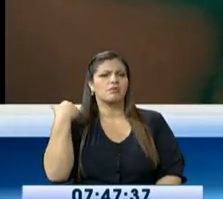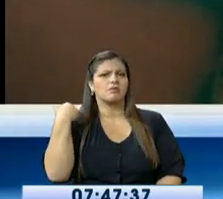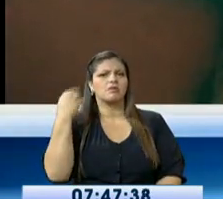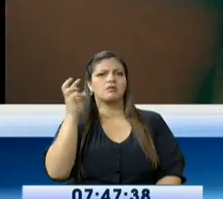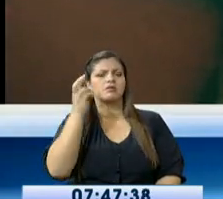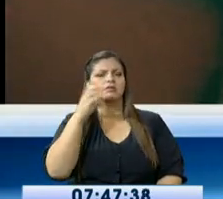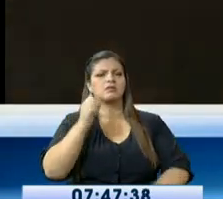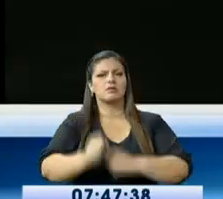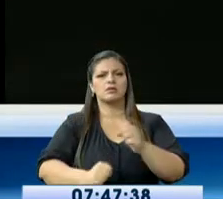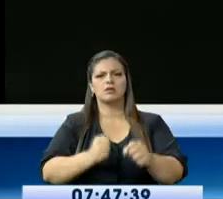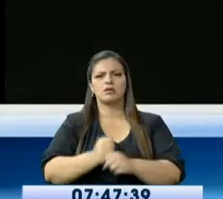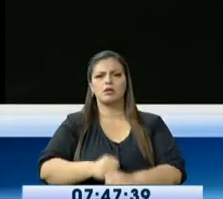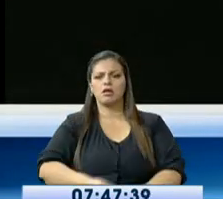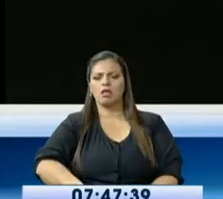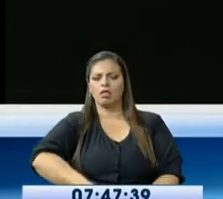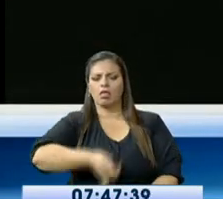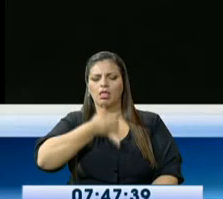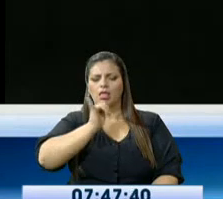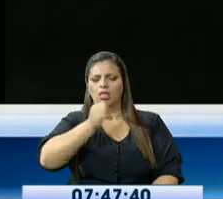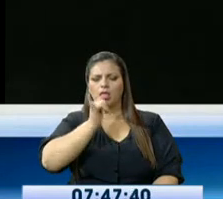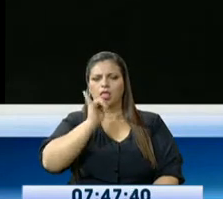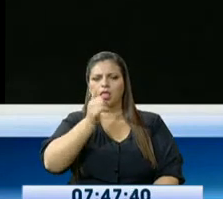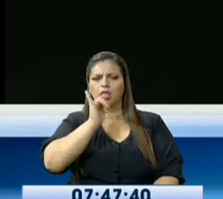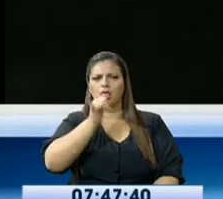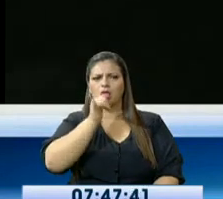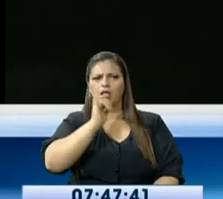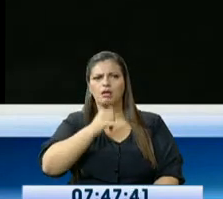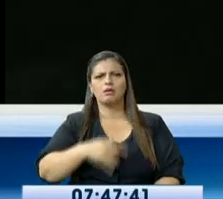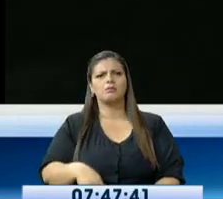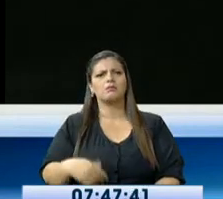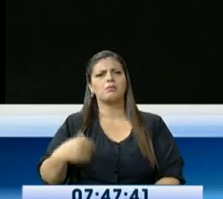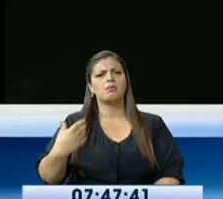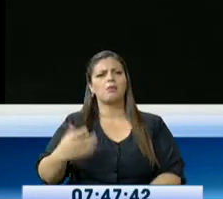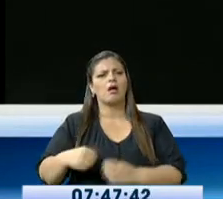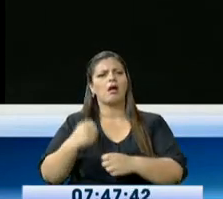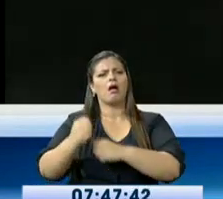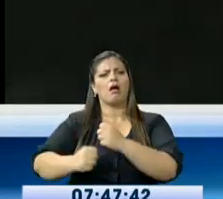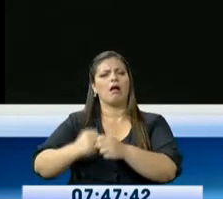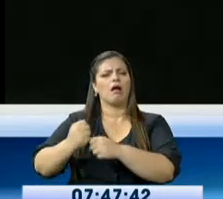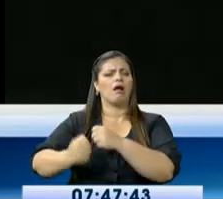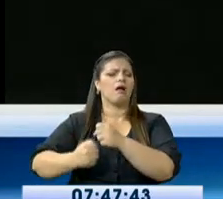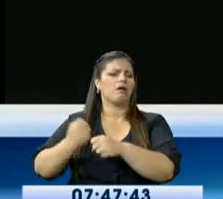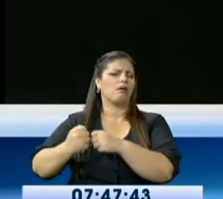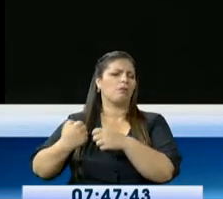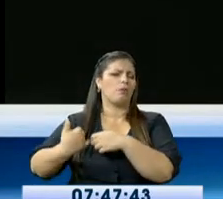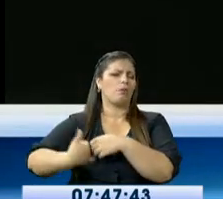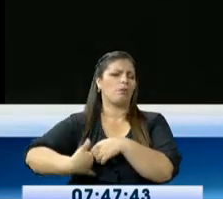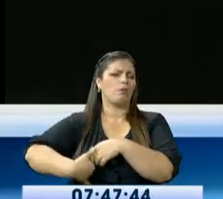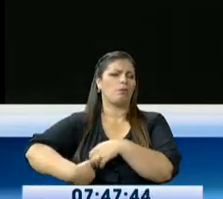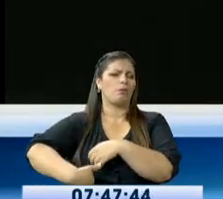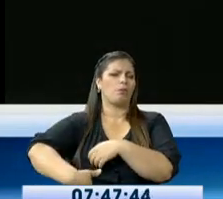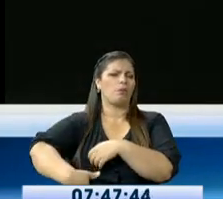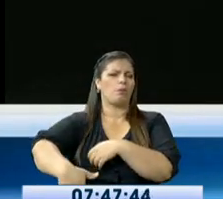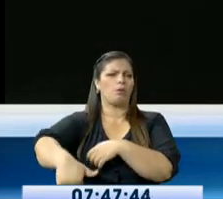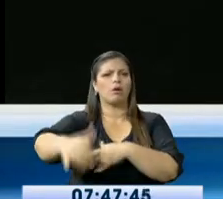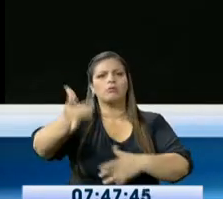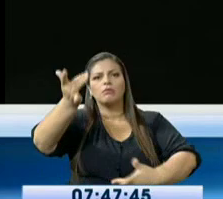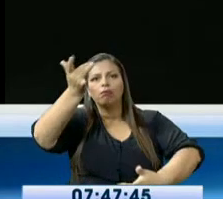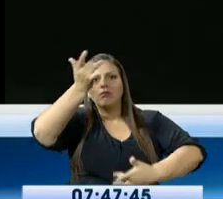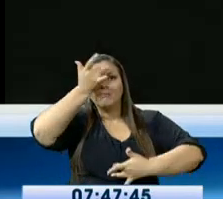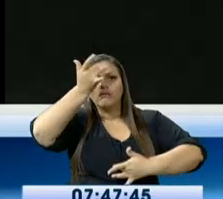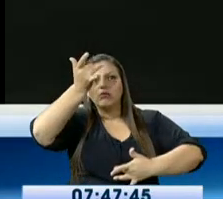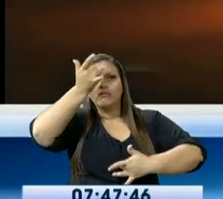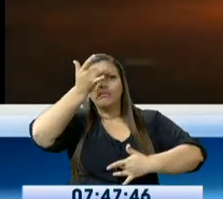de consumo. Incluso llegué a robar. Por todo eso me denigré tanto en el alcohol que también hubo parte de mi vida que